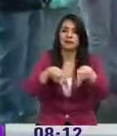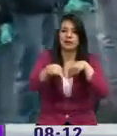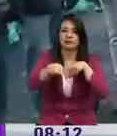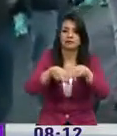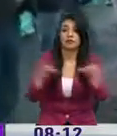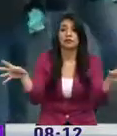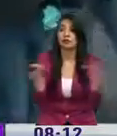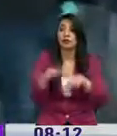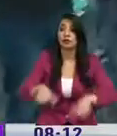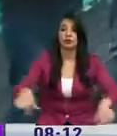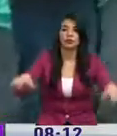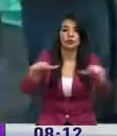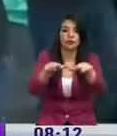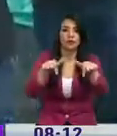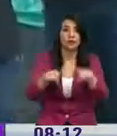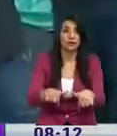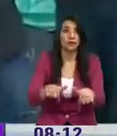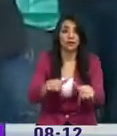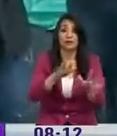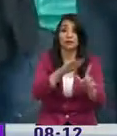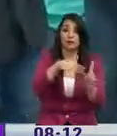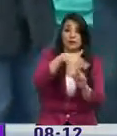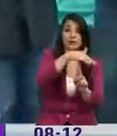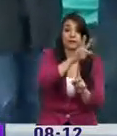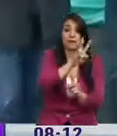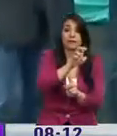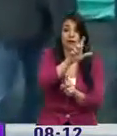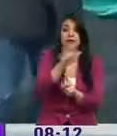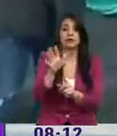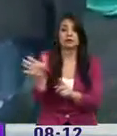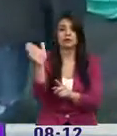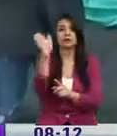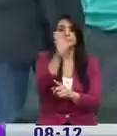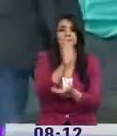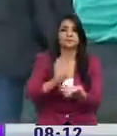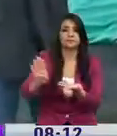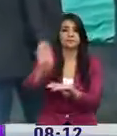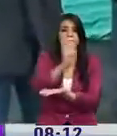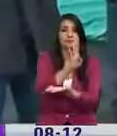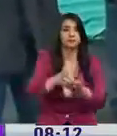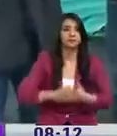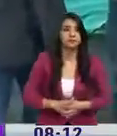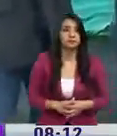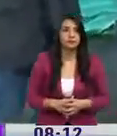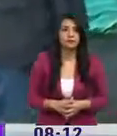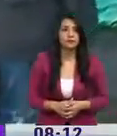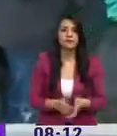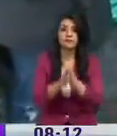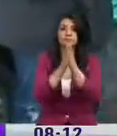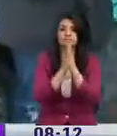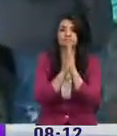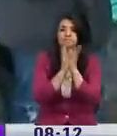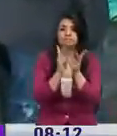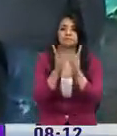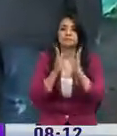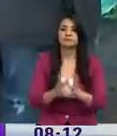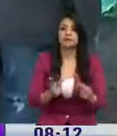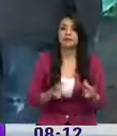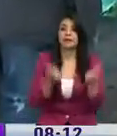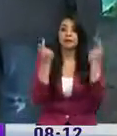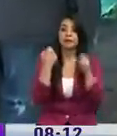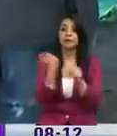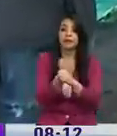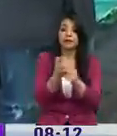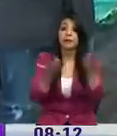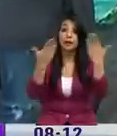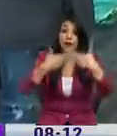todo este sector y no solo del jardín del valle sino de todos los barrios alrededor así que la solicitud de los vecinos es que se agilicen los